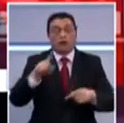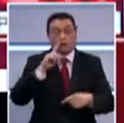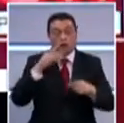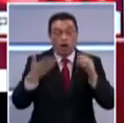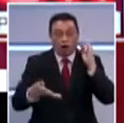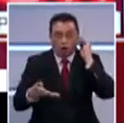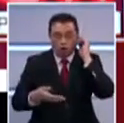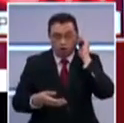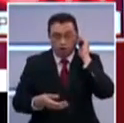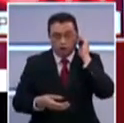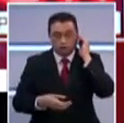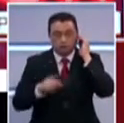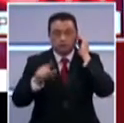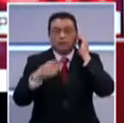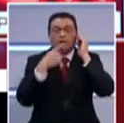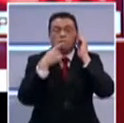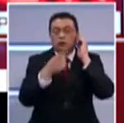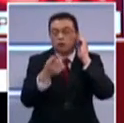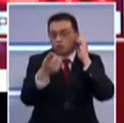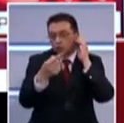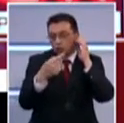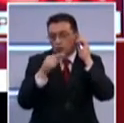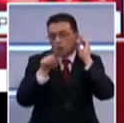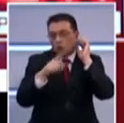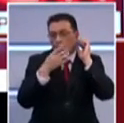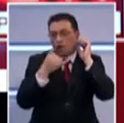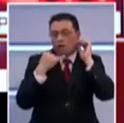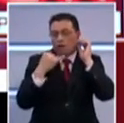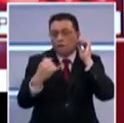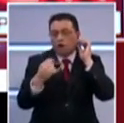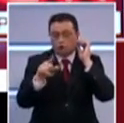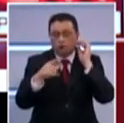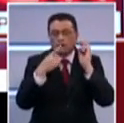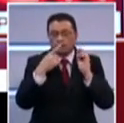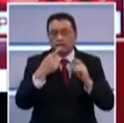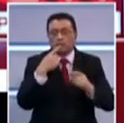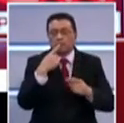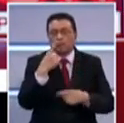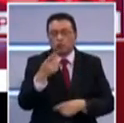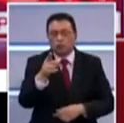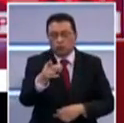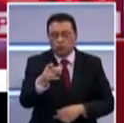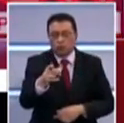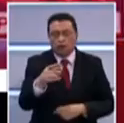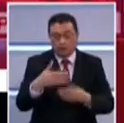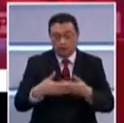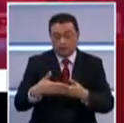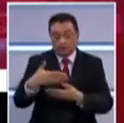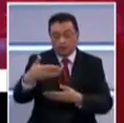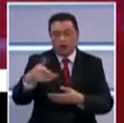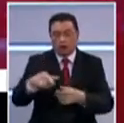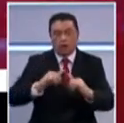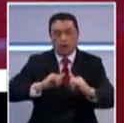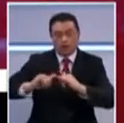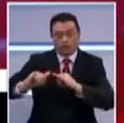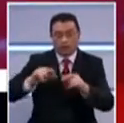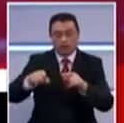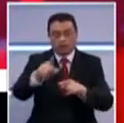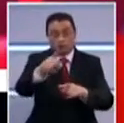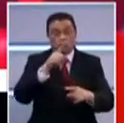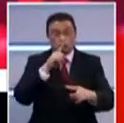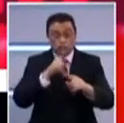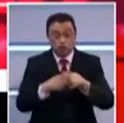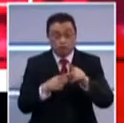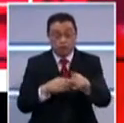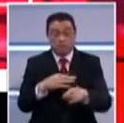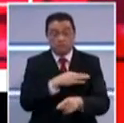ministro quiero preguntar con una información una nota que aparece hoy en el diario electrónico el mostrador en que se dice que en primer lugar su nombre como